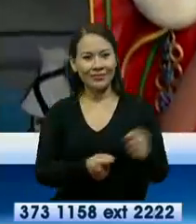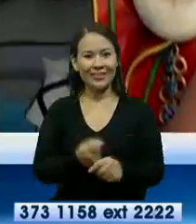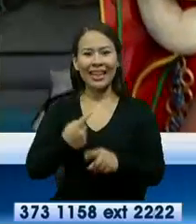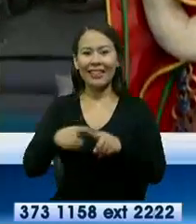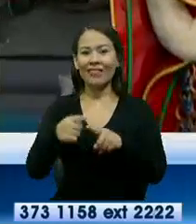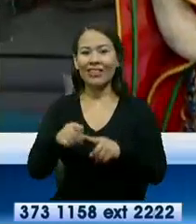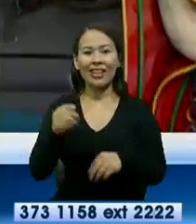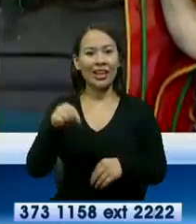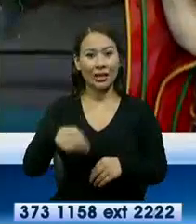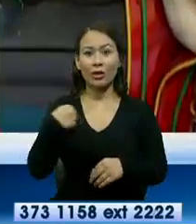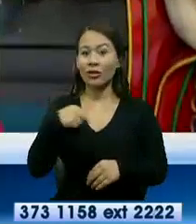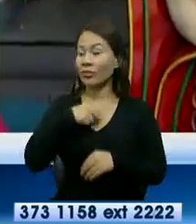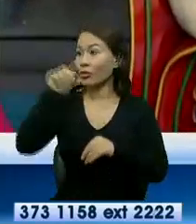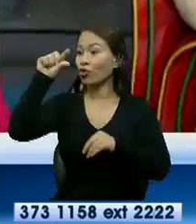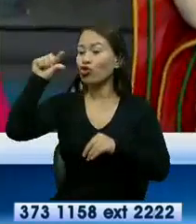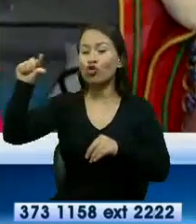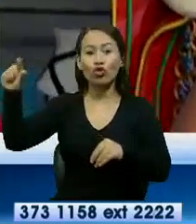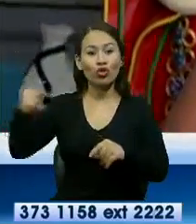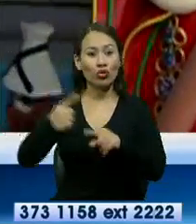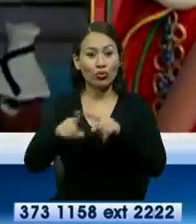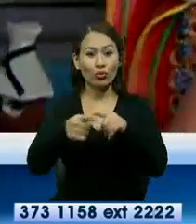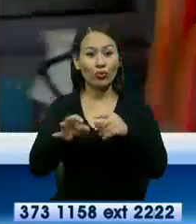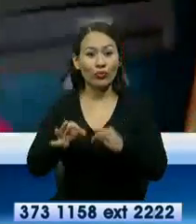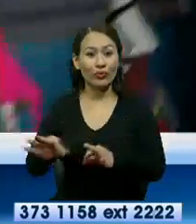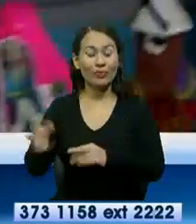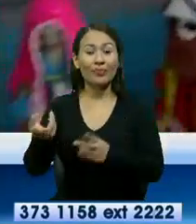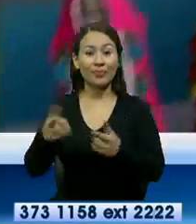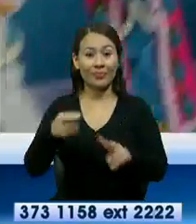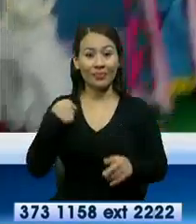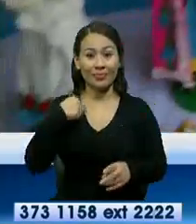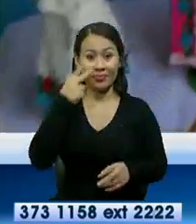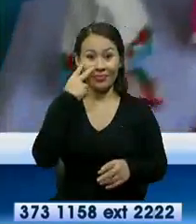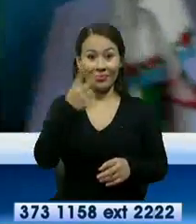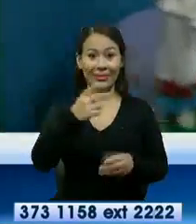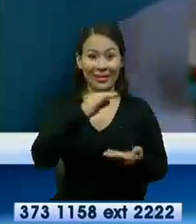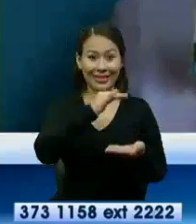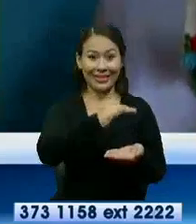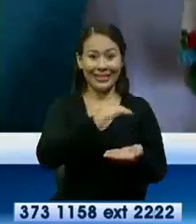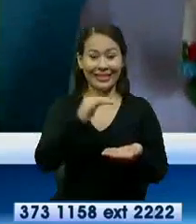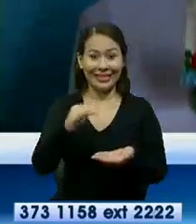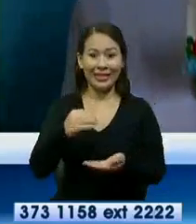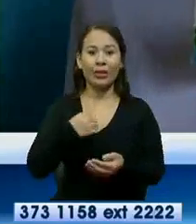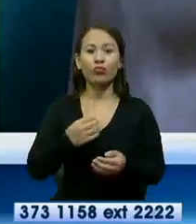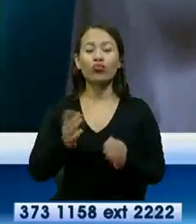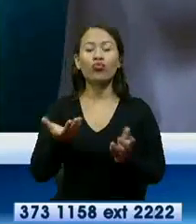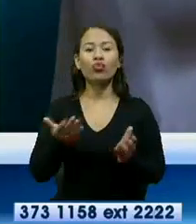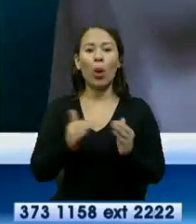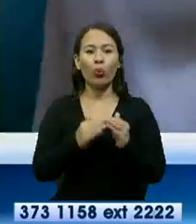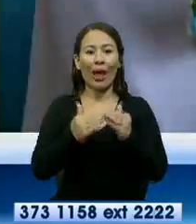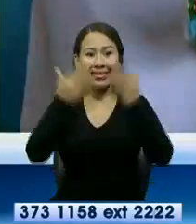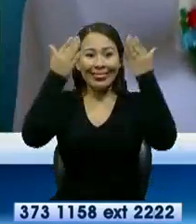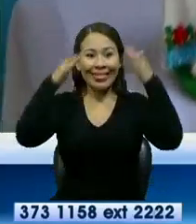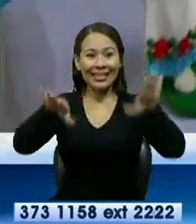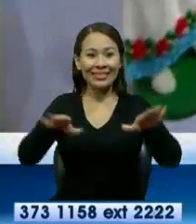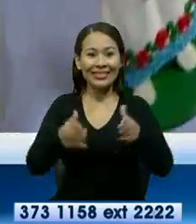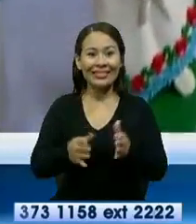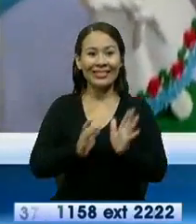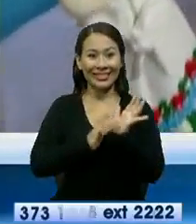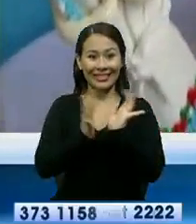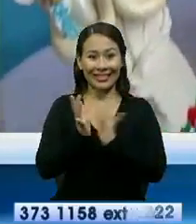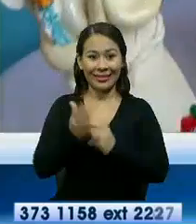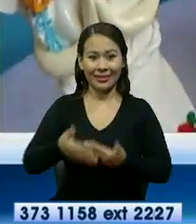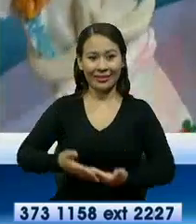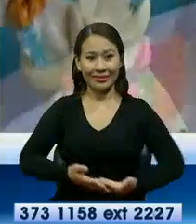todo hacemos aquí en Calderón también le hemos elaborado a nuestro pesebre con con el la